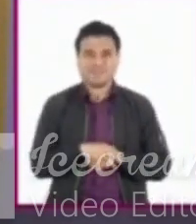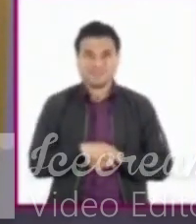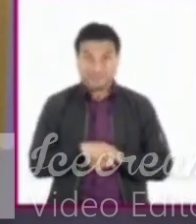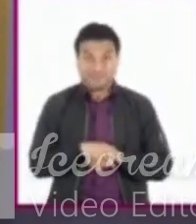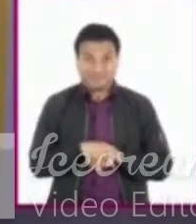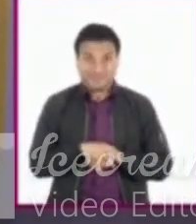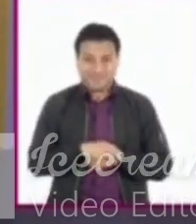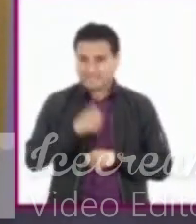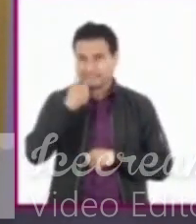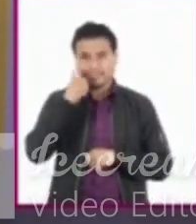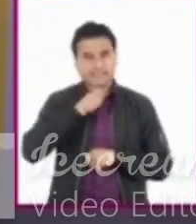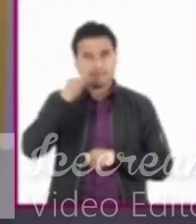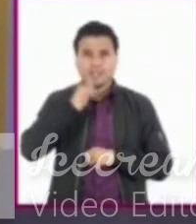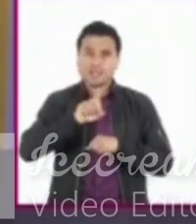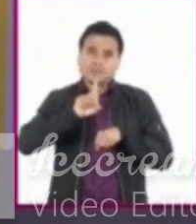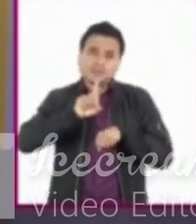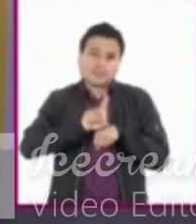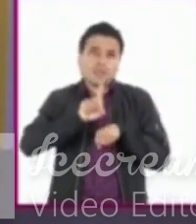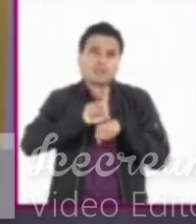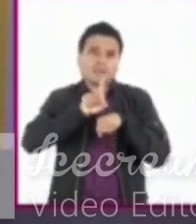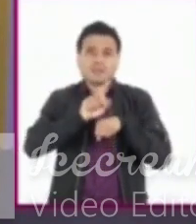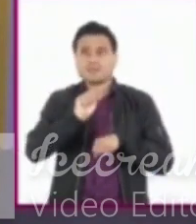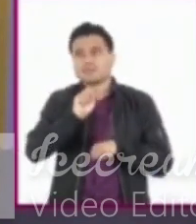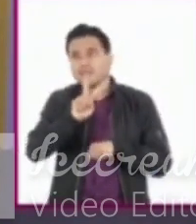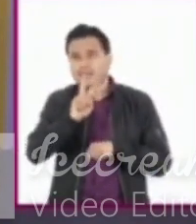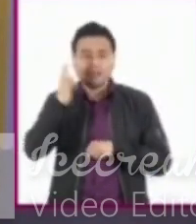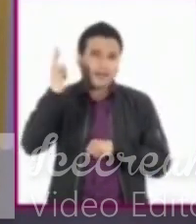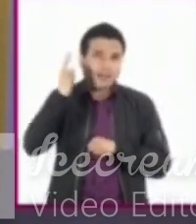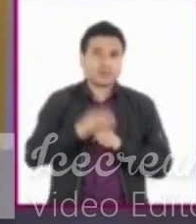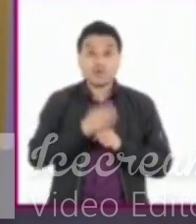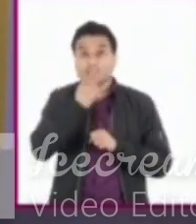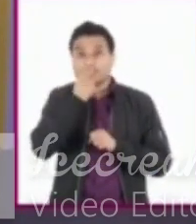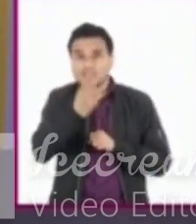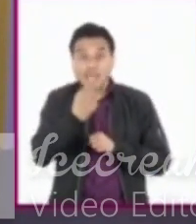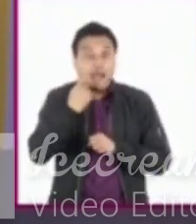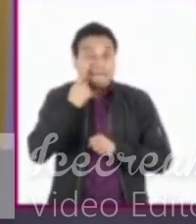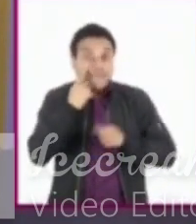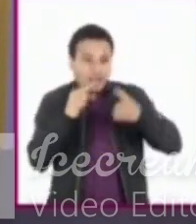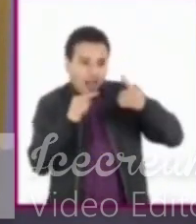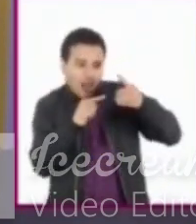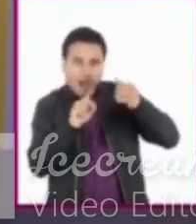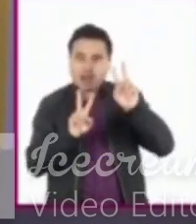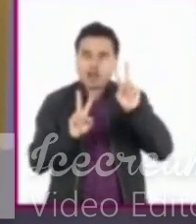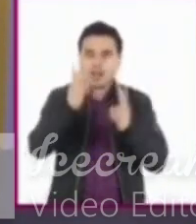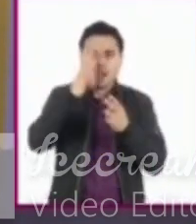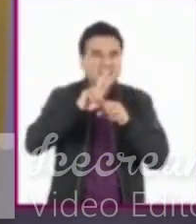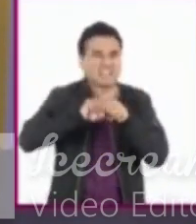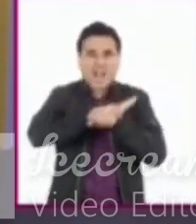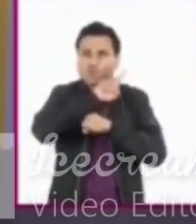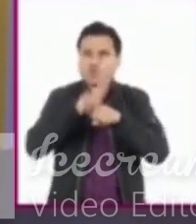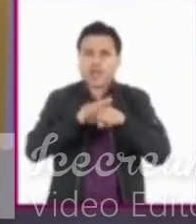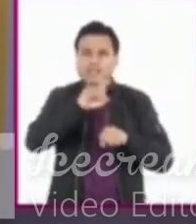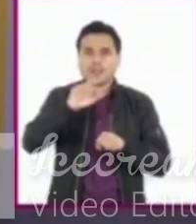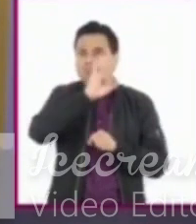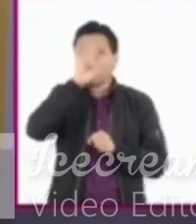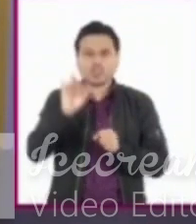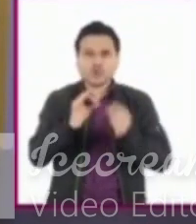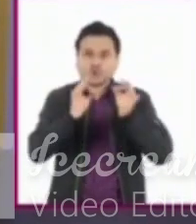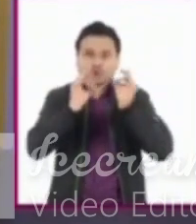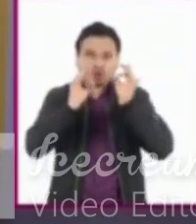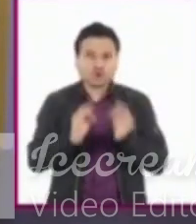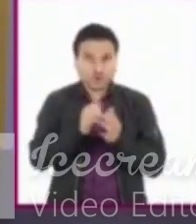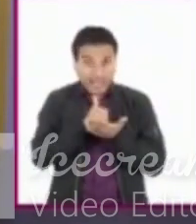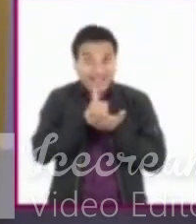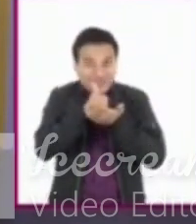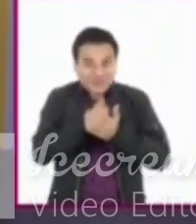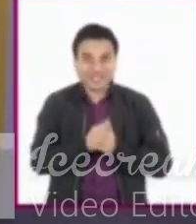anuncian productos milagrosos que son totalmente naturales y en letras muy pequeñas trae la leyenda